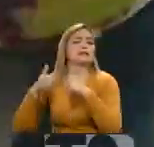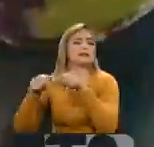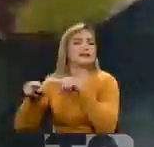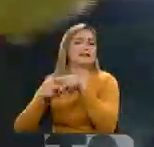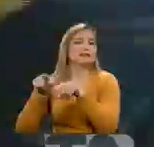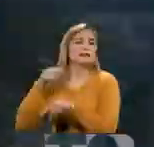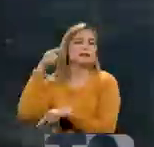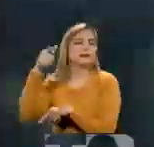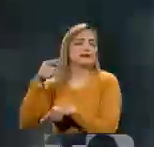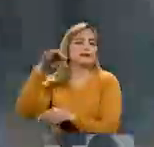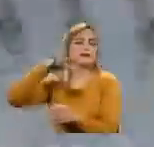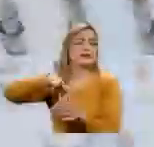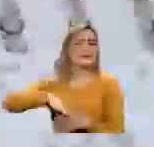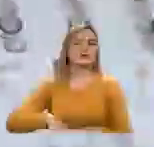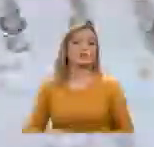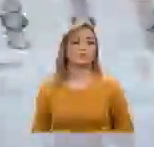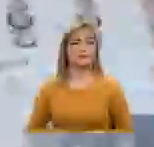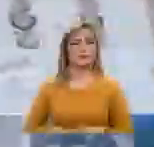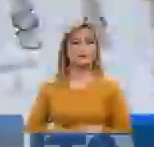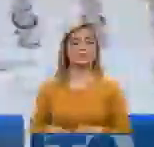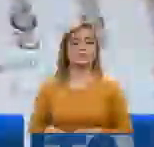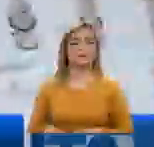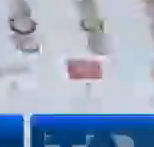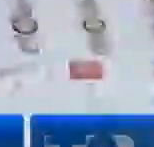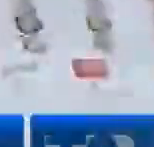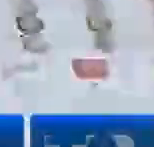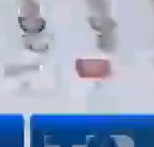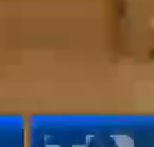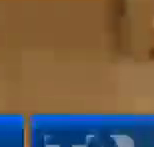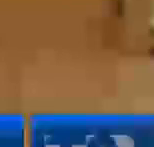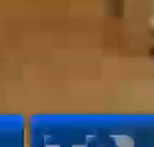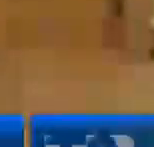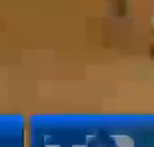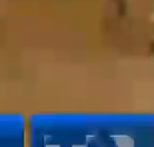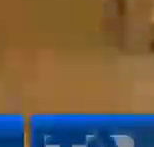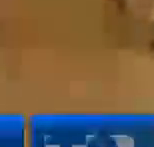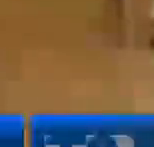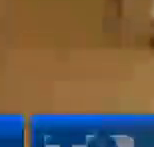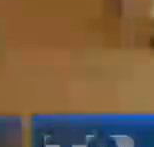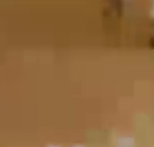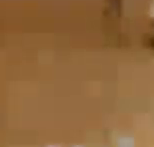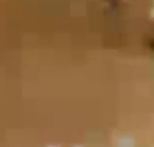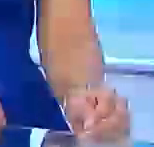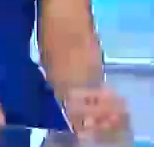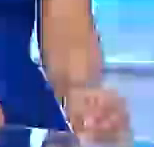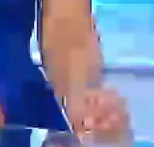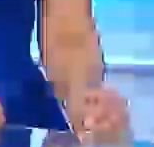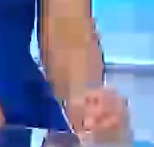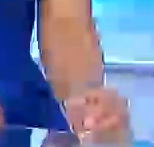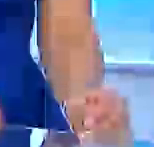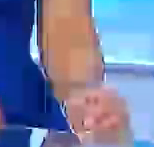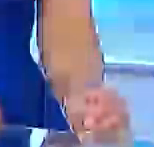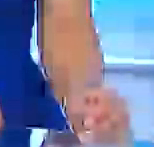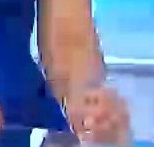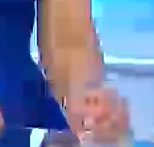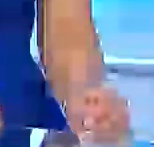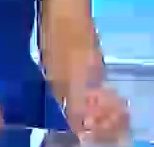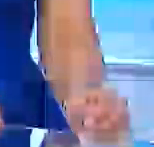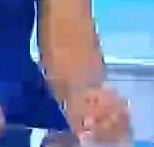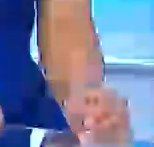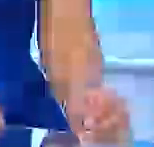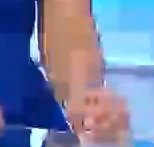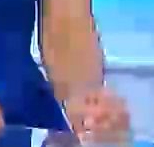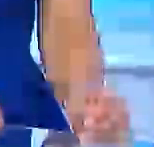los próximos comicios. En Guayaquil, Carlos Acoto, 24 horas. Estamos de regreso con